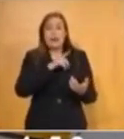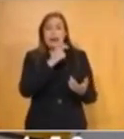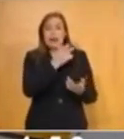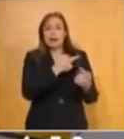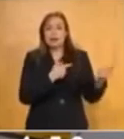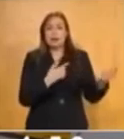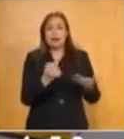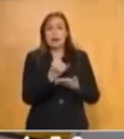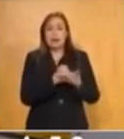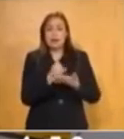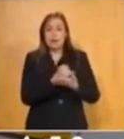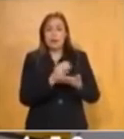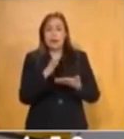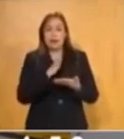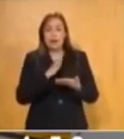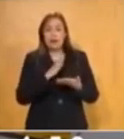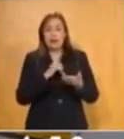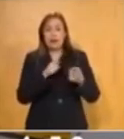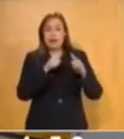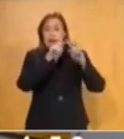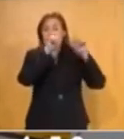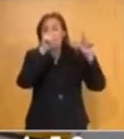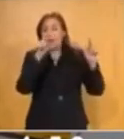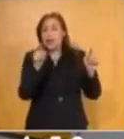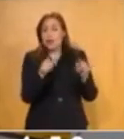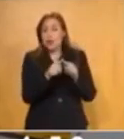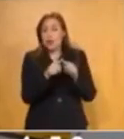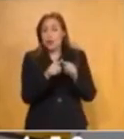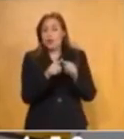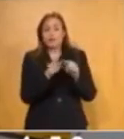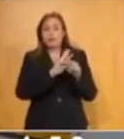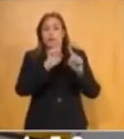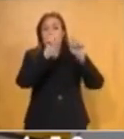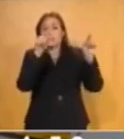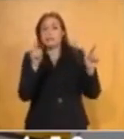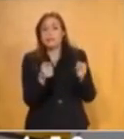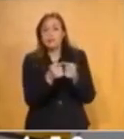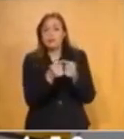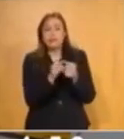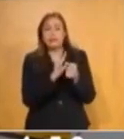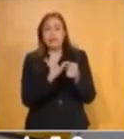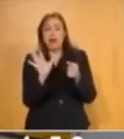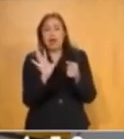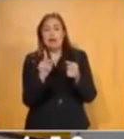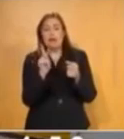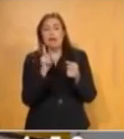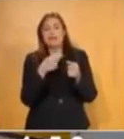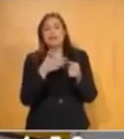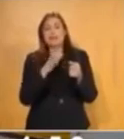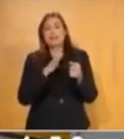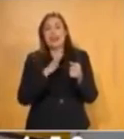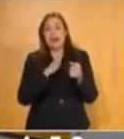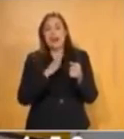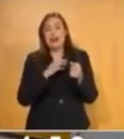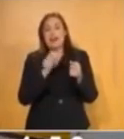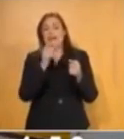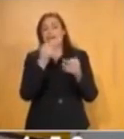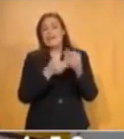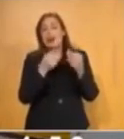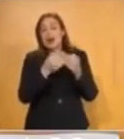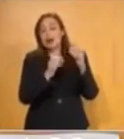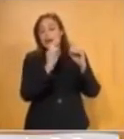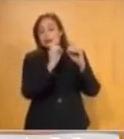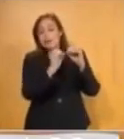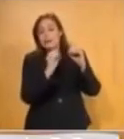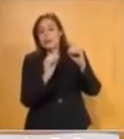al final cerrada la parte que indica al personaje. Recuerda que si es para pensamiento deben ser pequeños círculos, pero